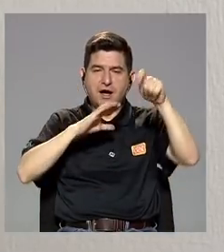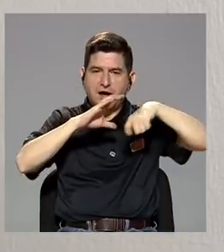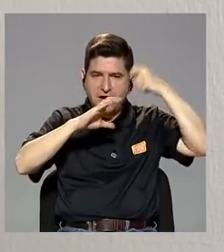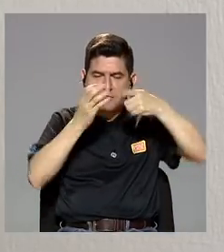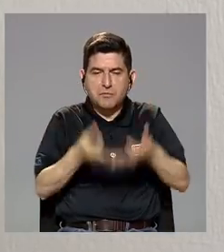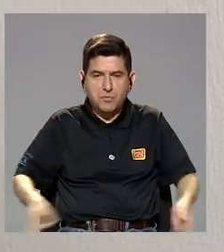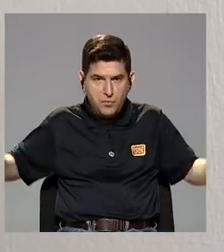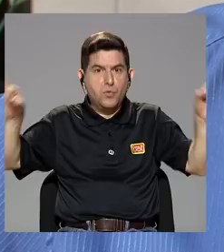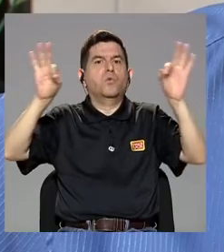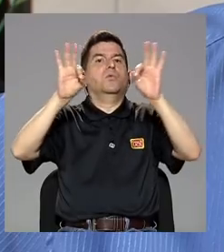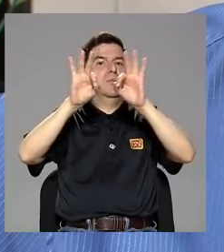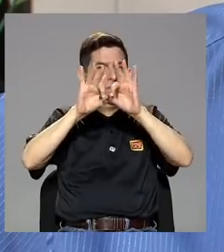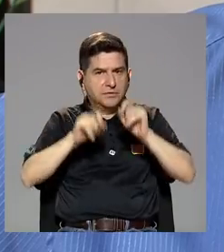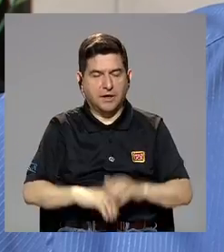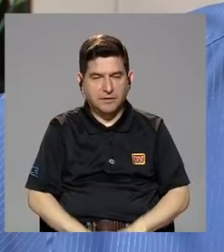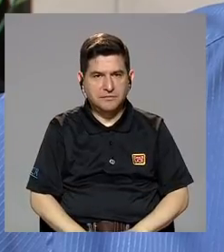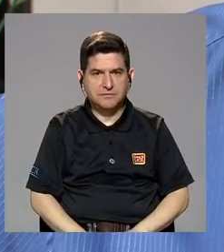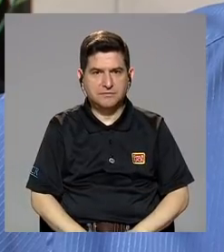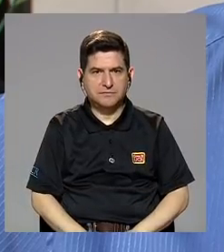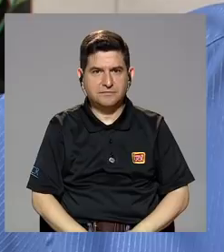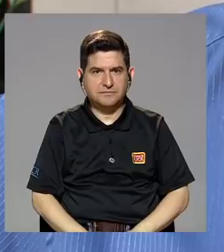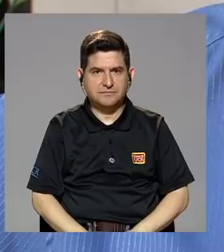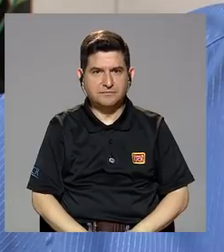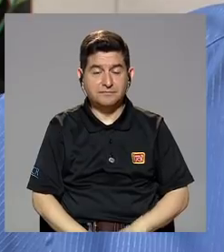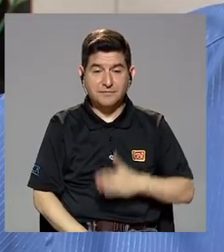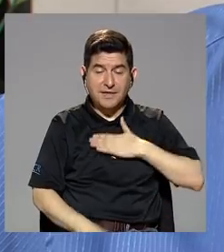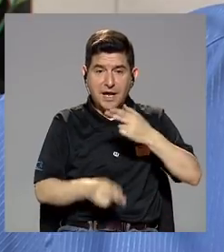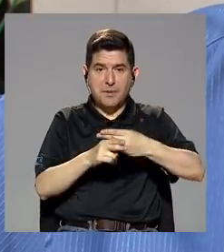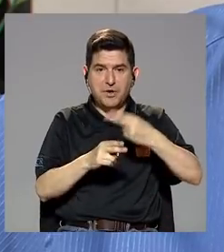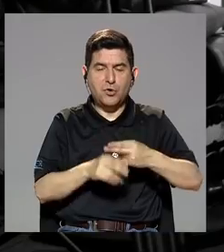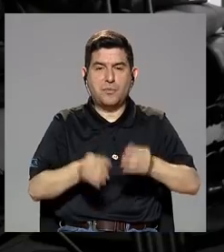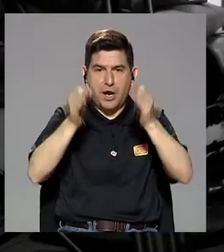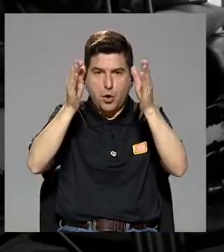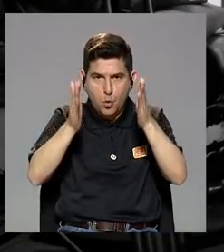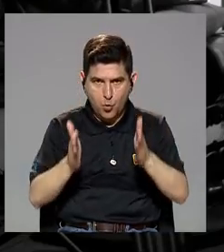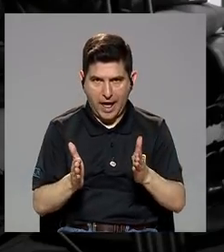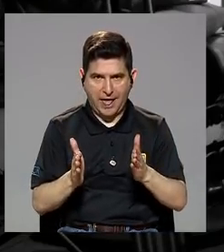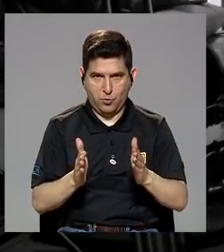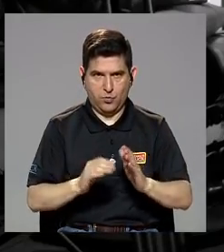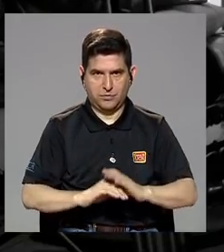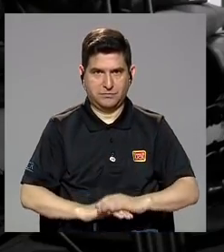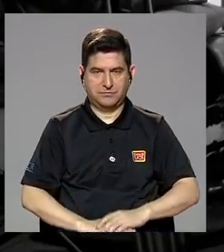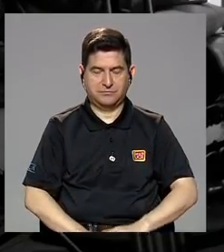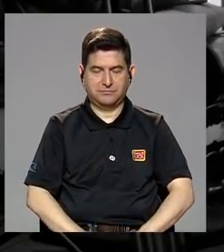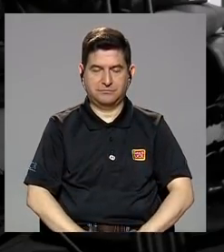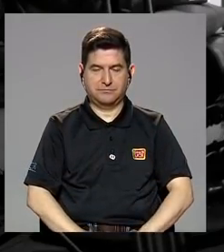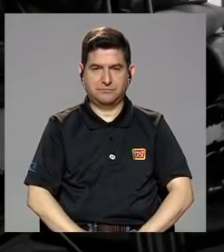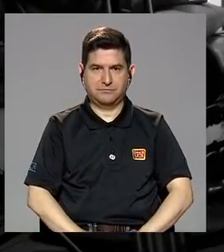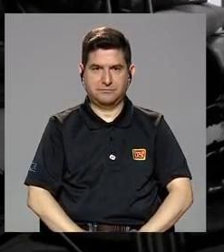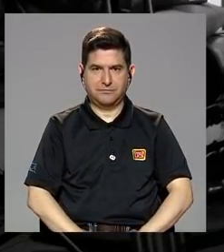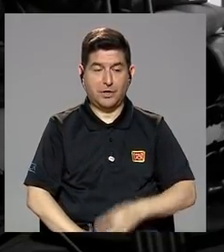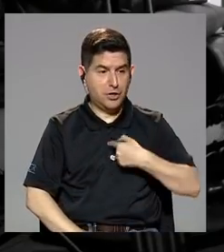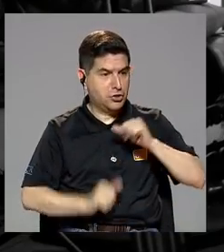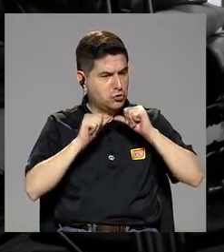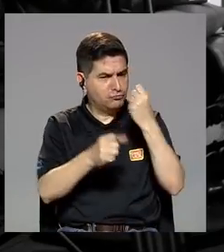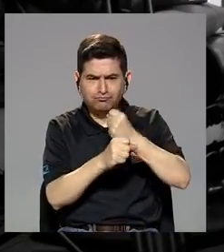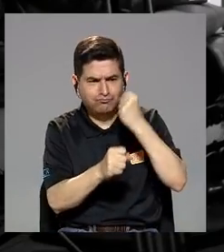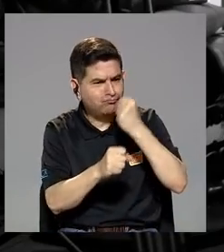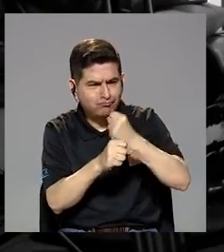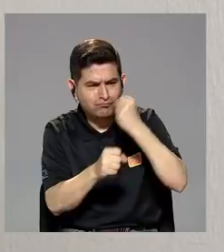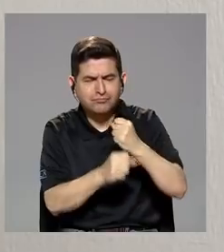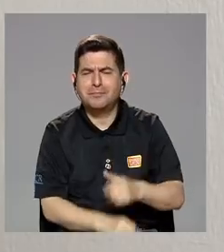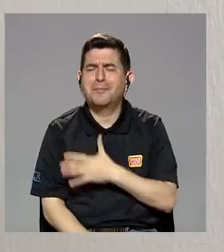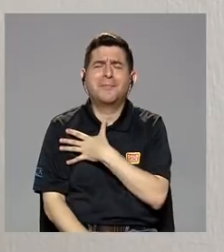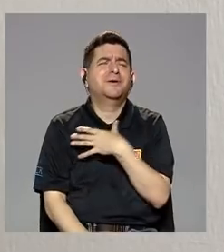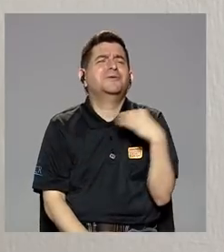cine importantísimo que además me nombraron jurado y no paro de trabajar o